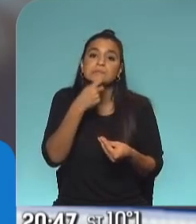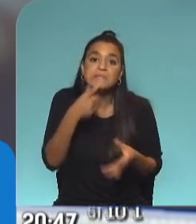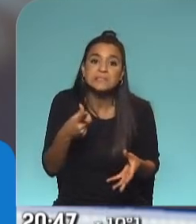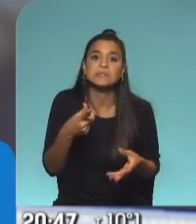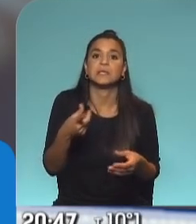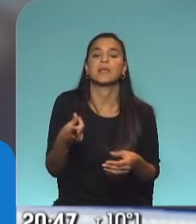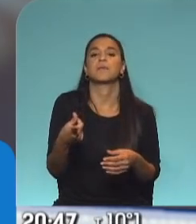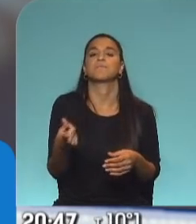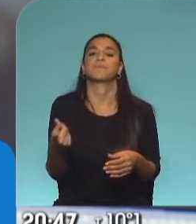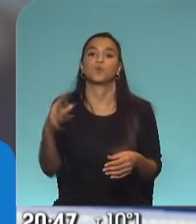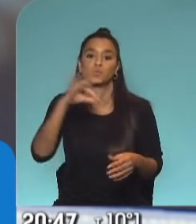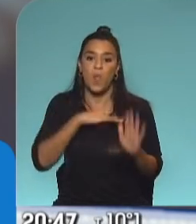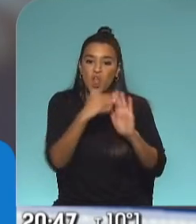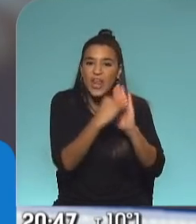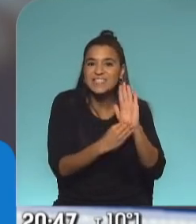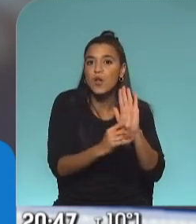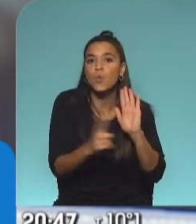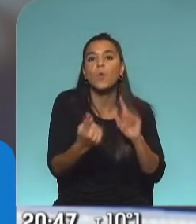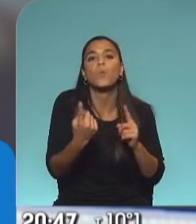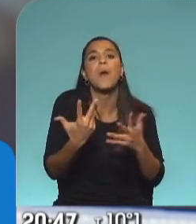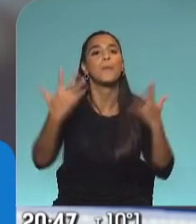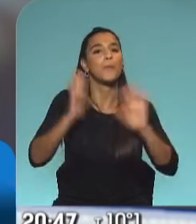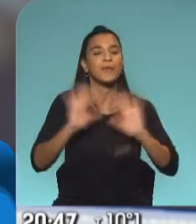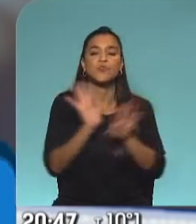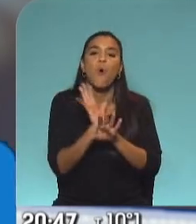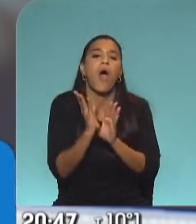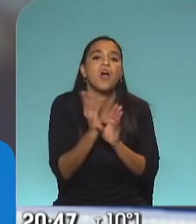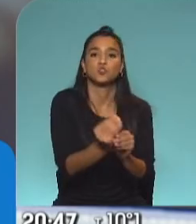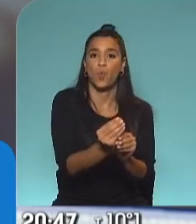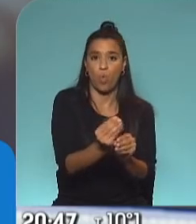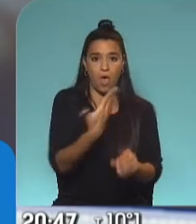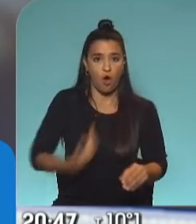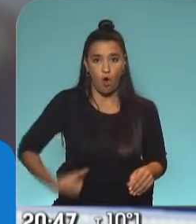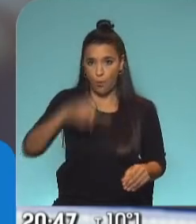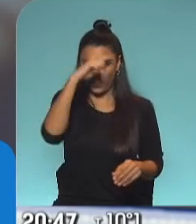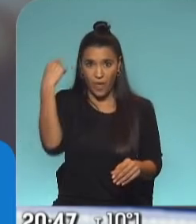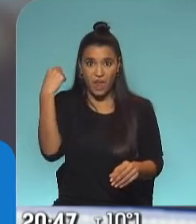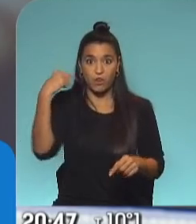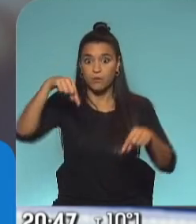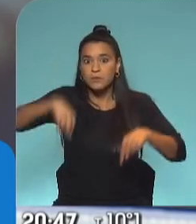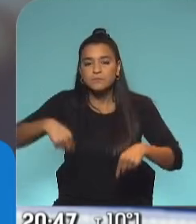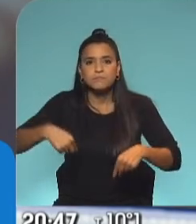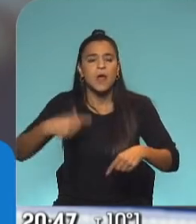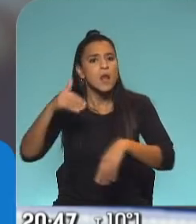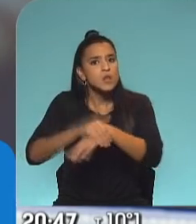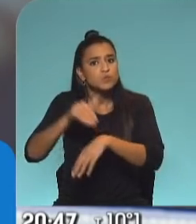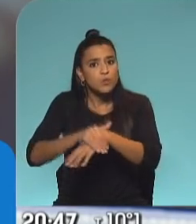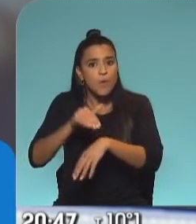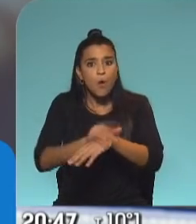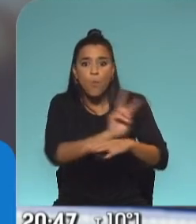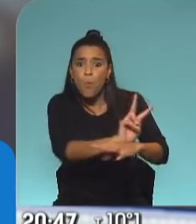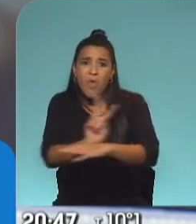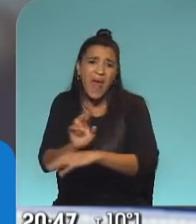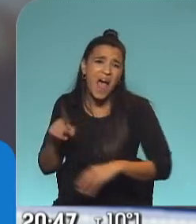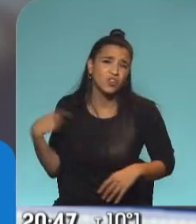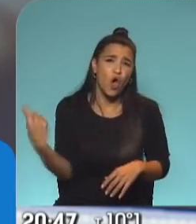ingreso registrado y que sea excepcional, que sea una ayuda excepcional que el gobierno, frente a la enorme responsabilidad de cuidarnos a todos